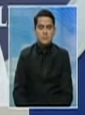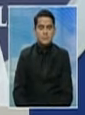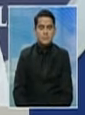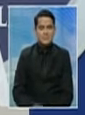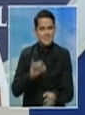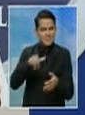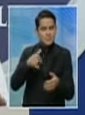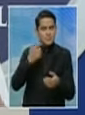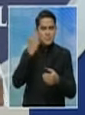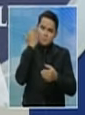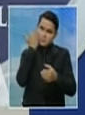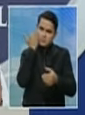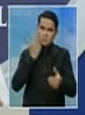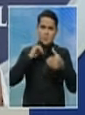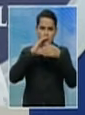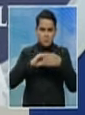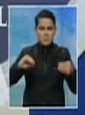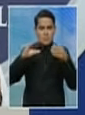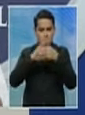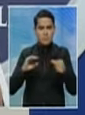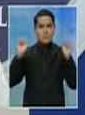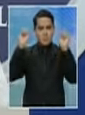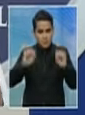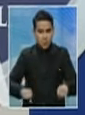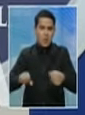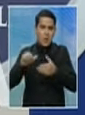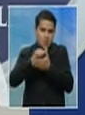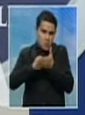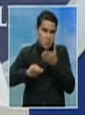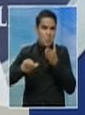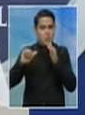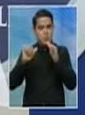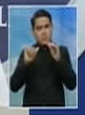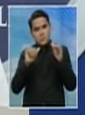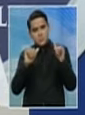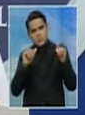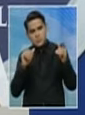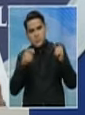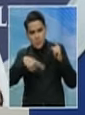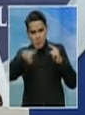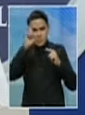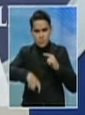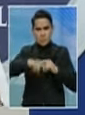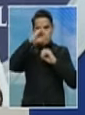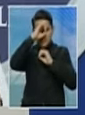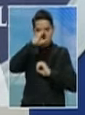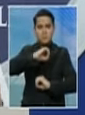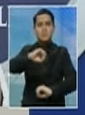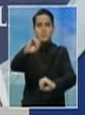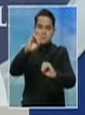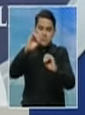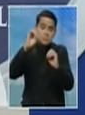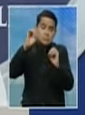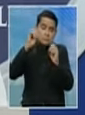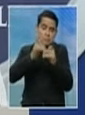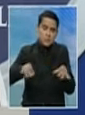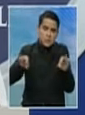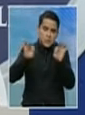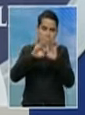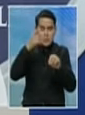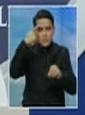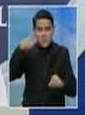términos, podrá imponerse la realización de prestaciones personales obligatorias en caso de ser imprescindible